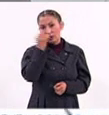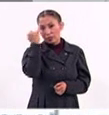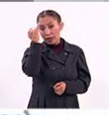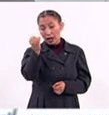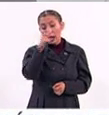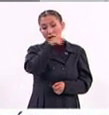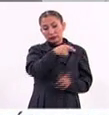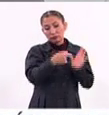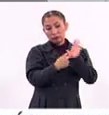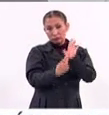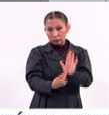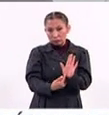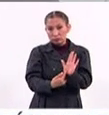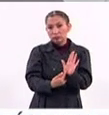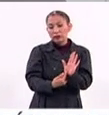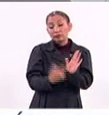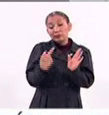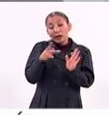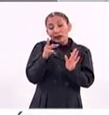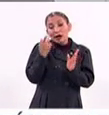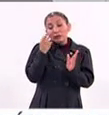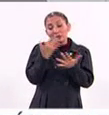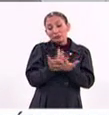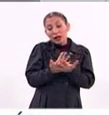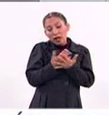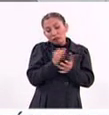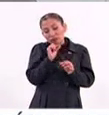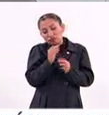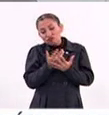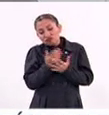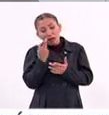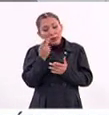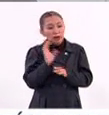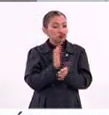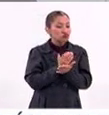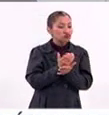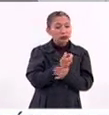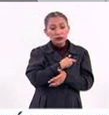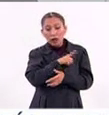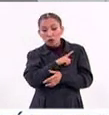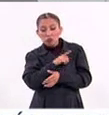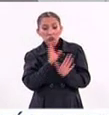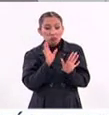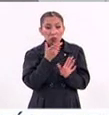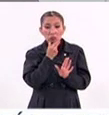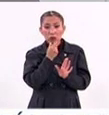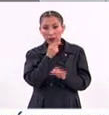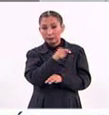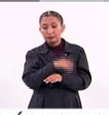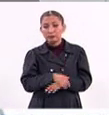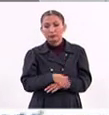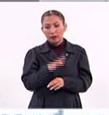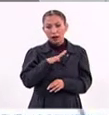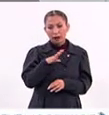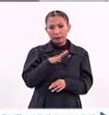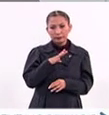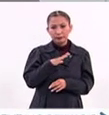idea era ya presentarlo, pero bueno, vamos a esperar un poco y te digo, hay